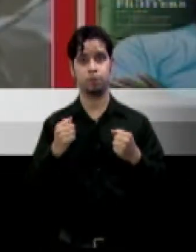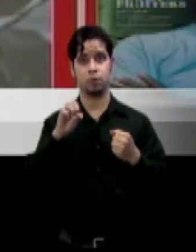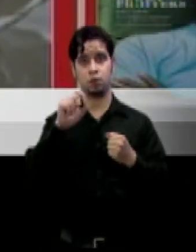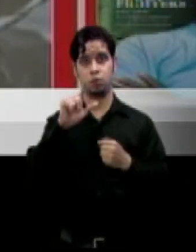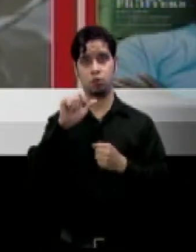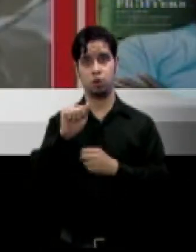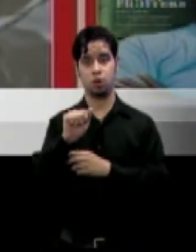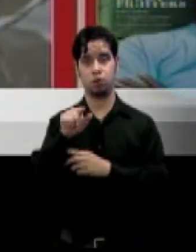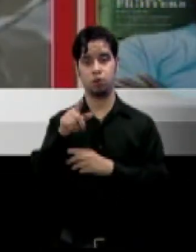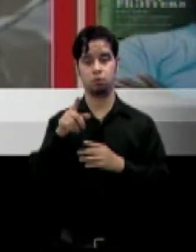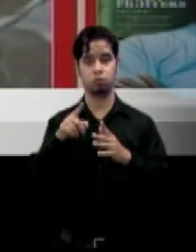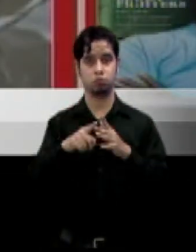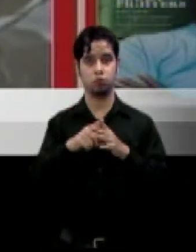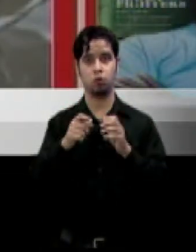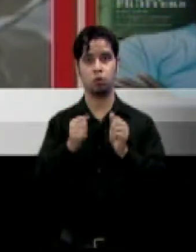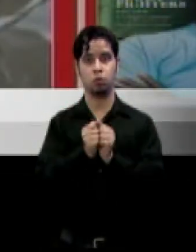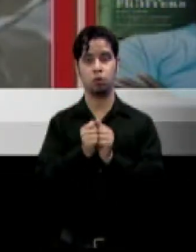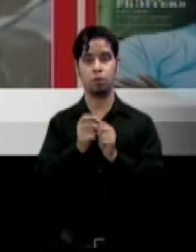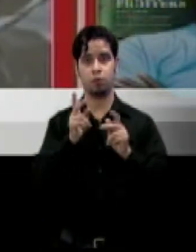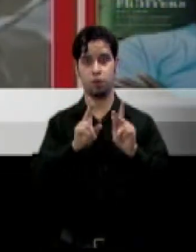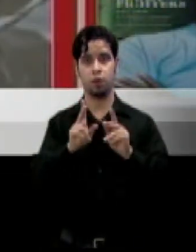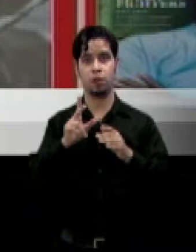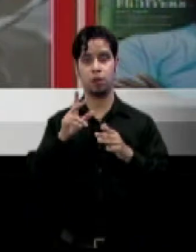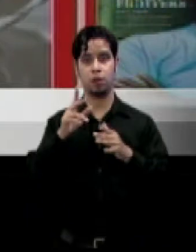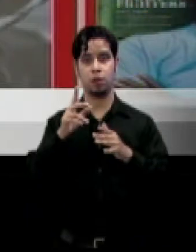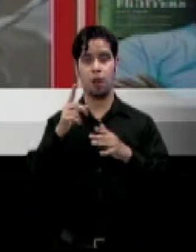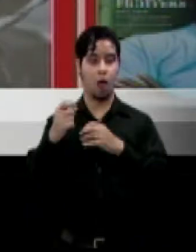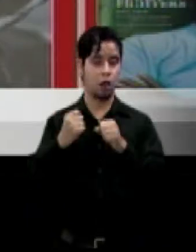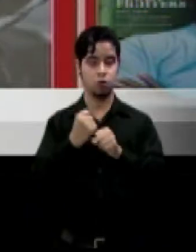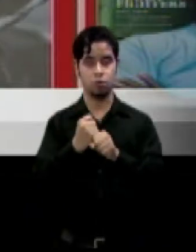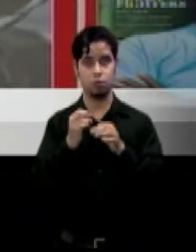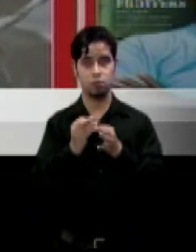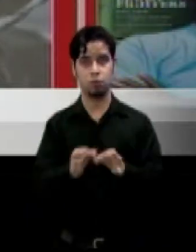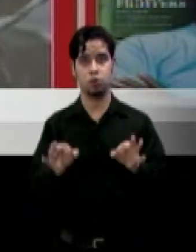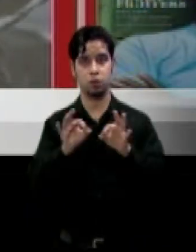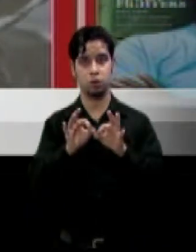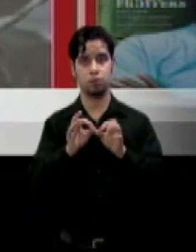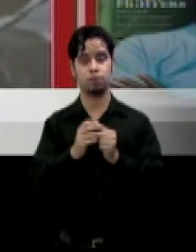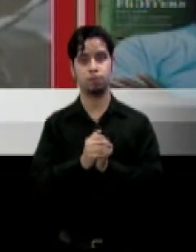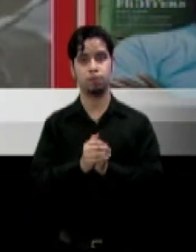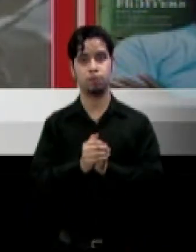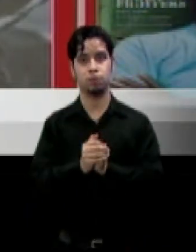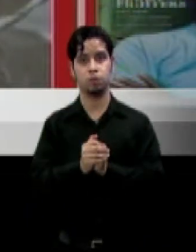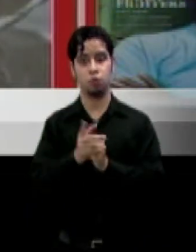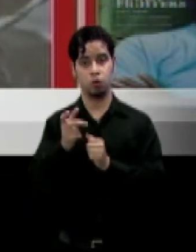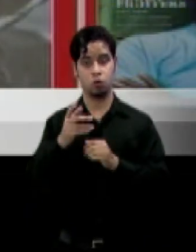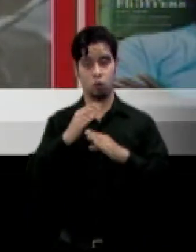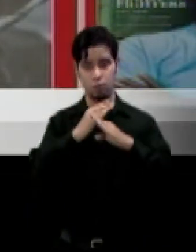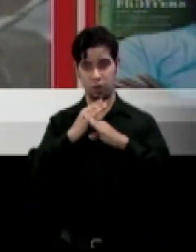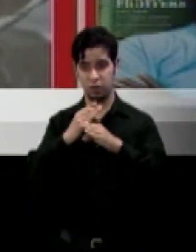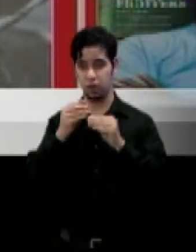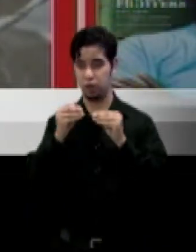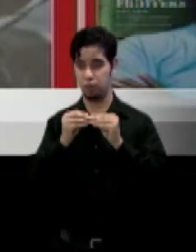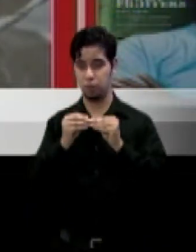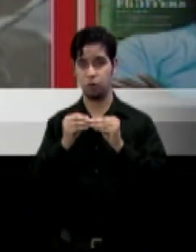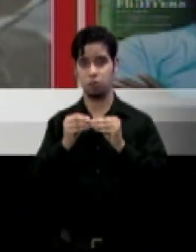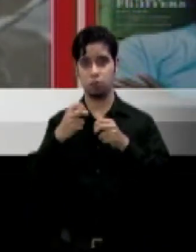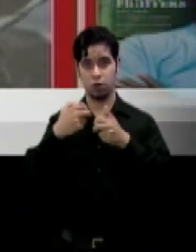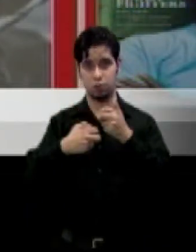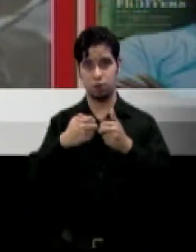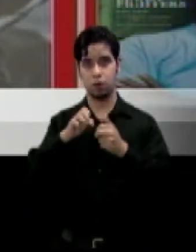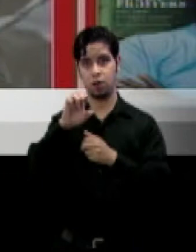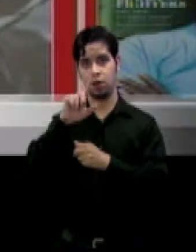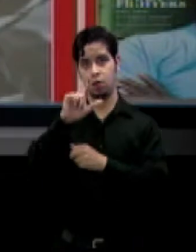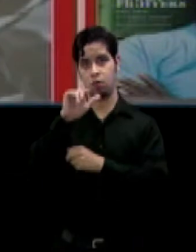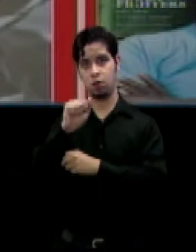del año de la popular revista Time. La distinción se hace por combatir el mayor brote de ébola en la historia, que ha